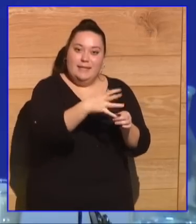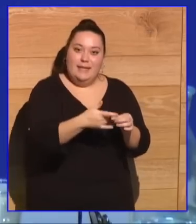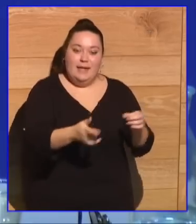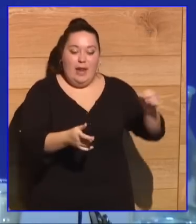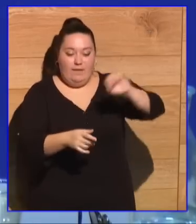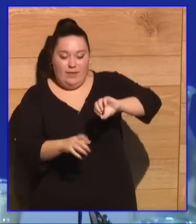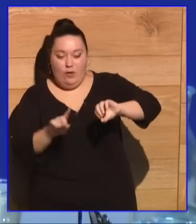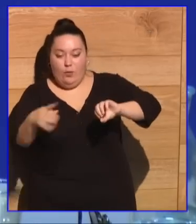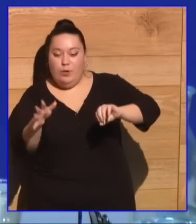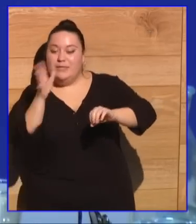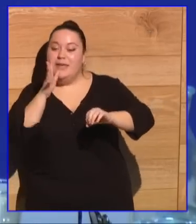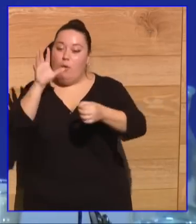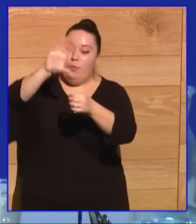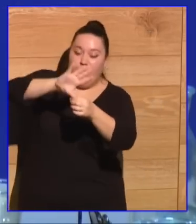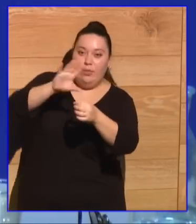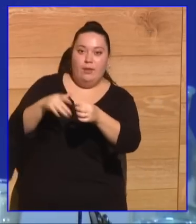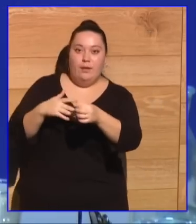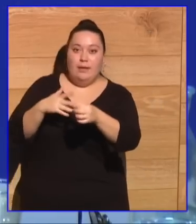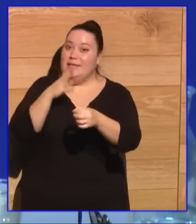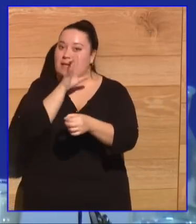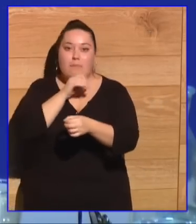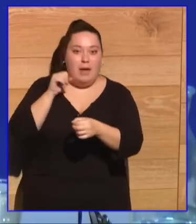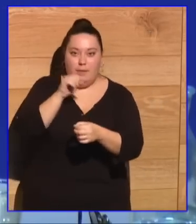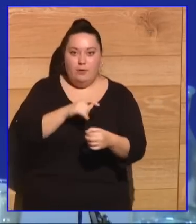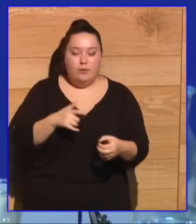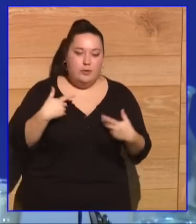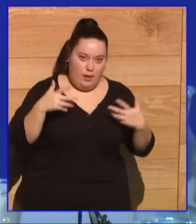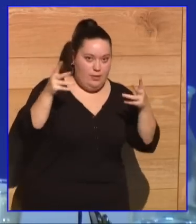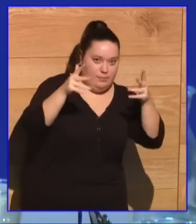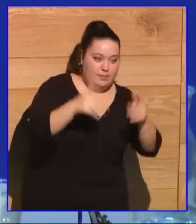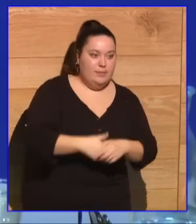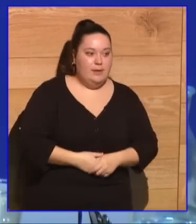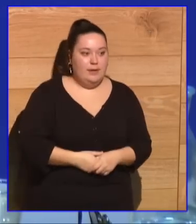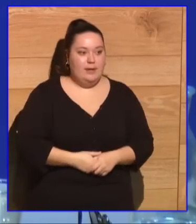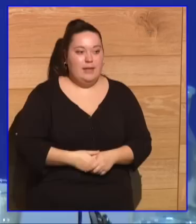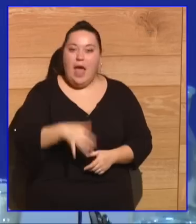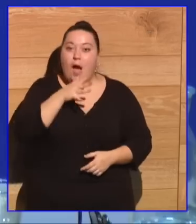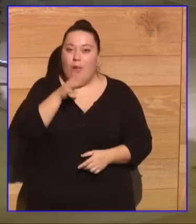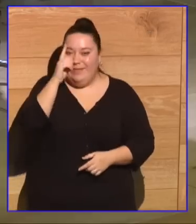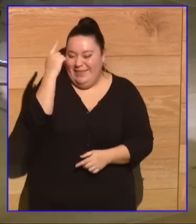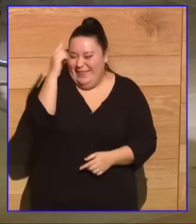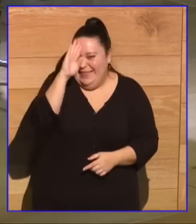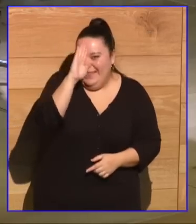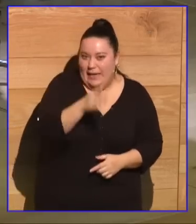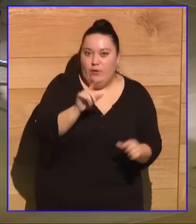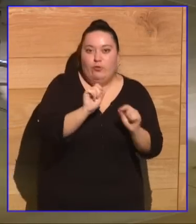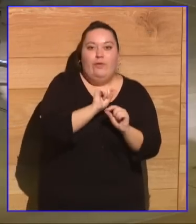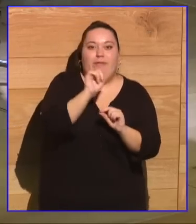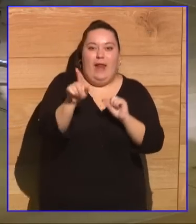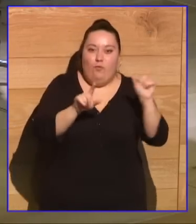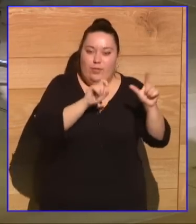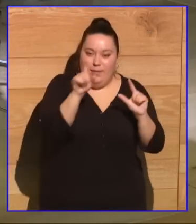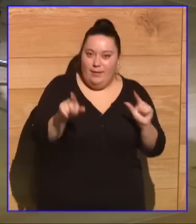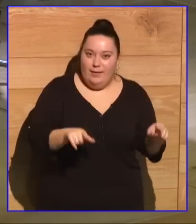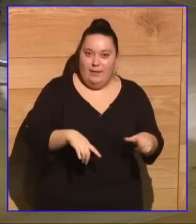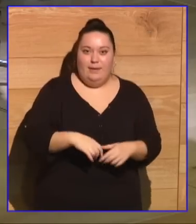va a estar buenísimo? El agua en lata está espectacular. El agua Hacedme caso. hay que beberla directamente de la fuente, que es cuando está ya cargada manantial. de energía.